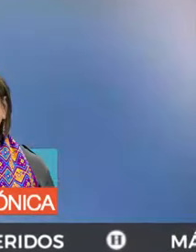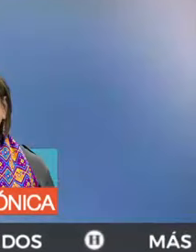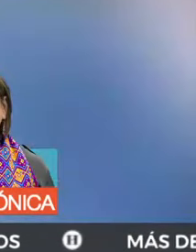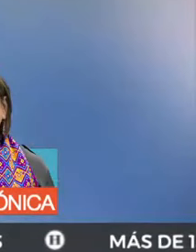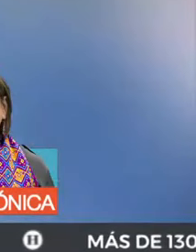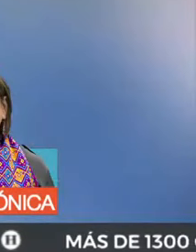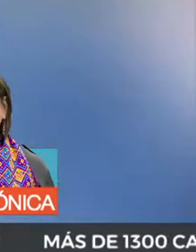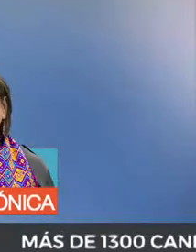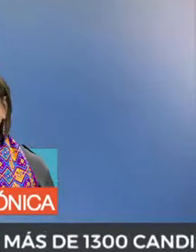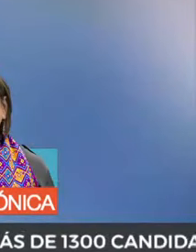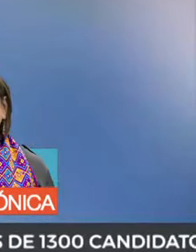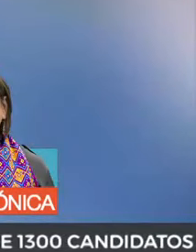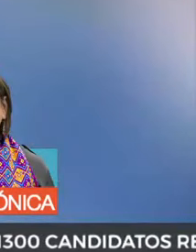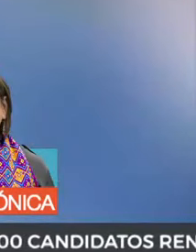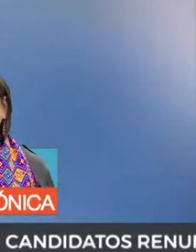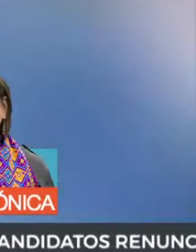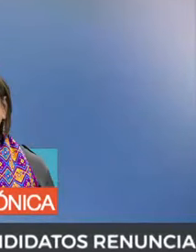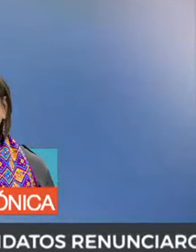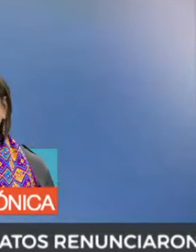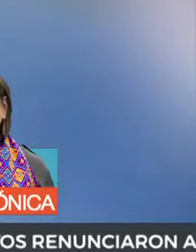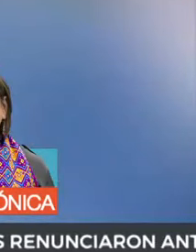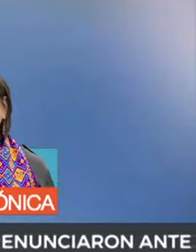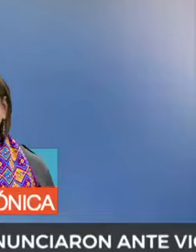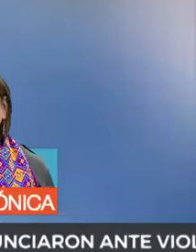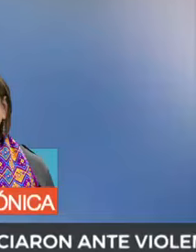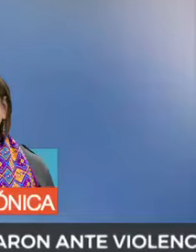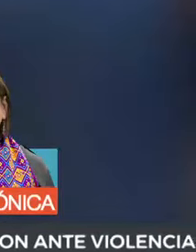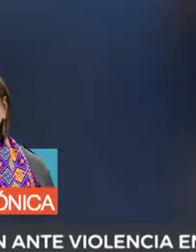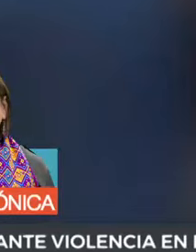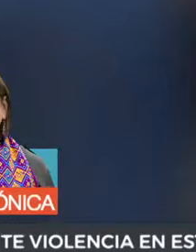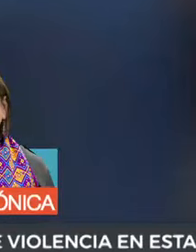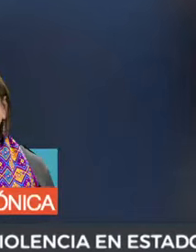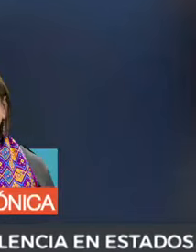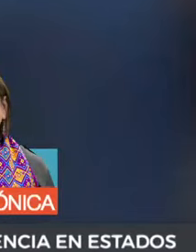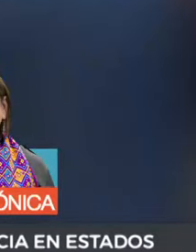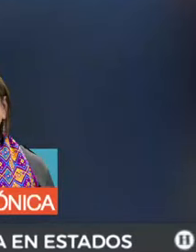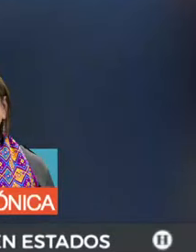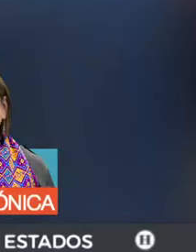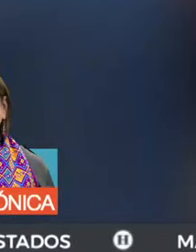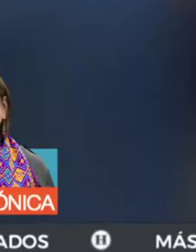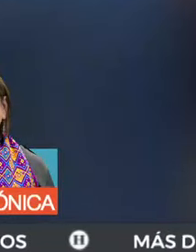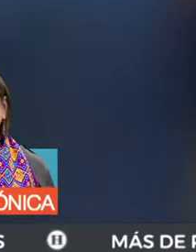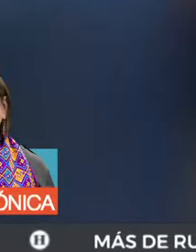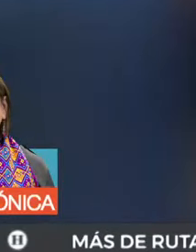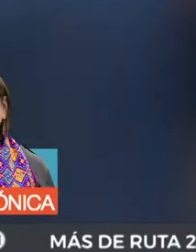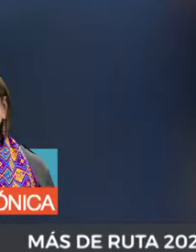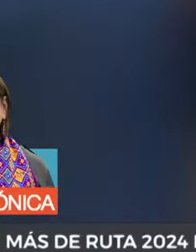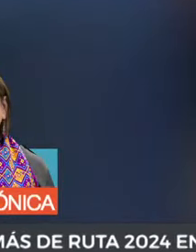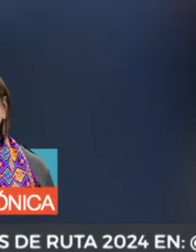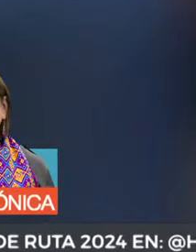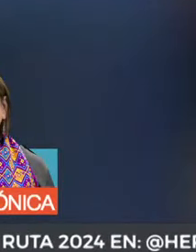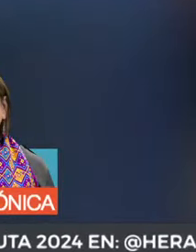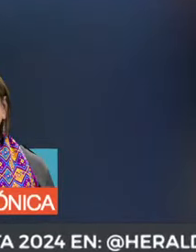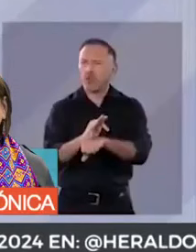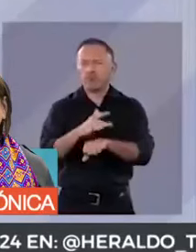rosa de esa magnitud, porque la gente lo vive todos los días. La gente sabe lo que está pasando. ¿Cómo se atreve